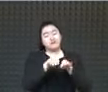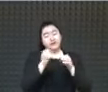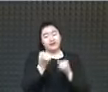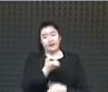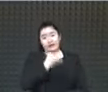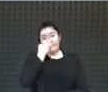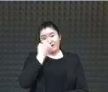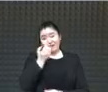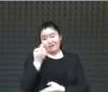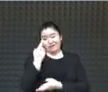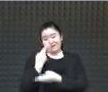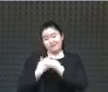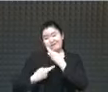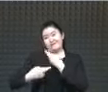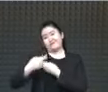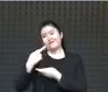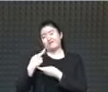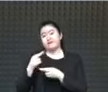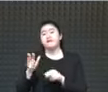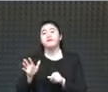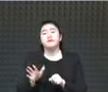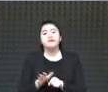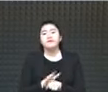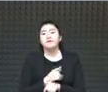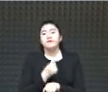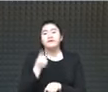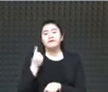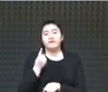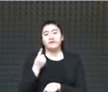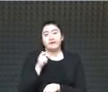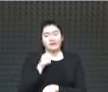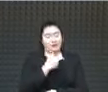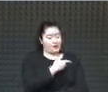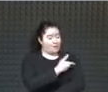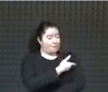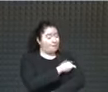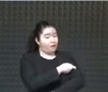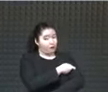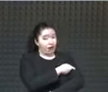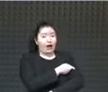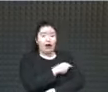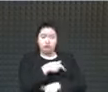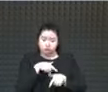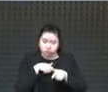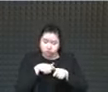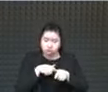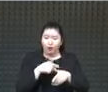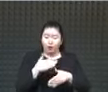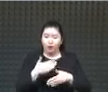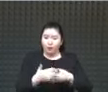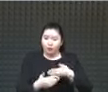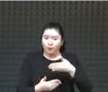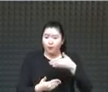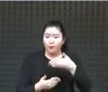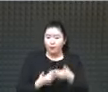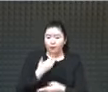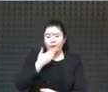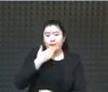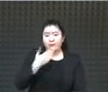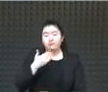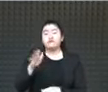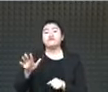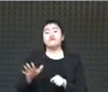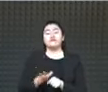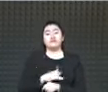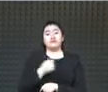presenciales, dado que el programa de vacunación pues sigue avanzando. Porque los efectos de la